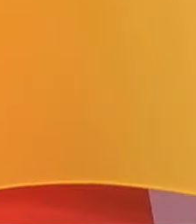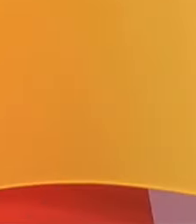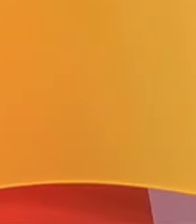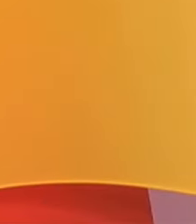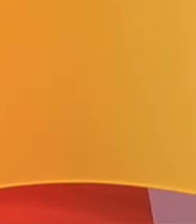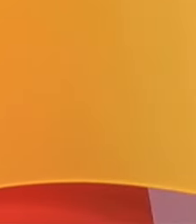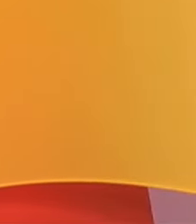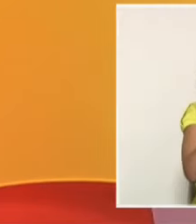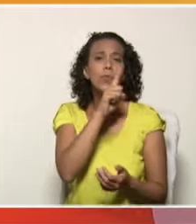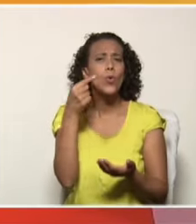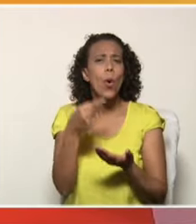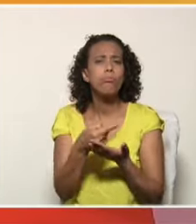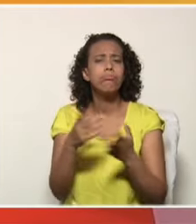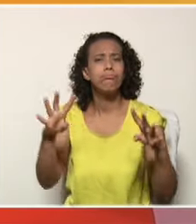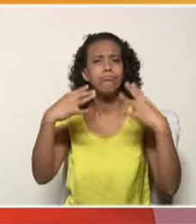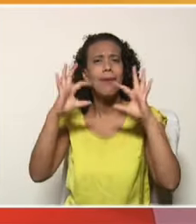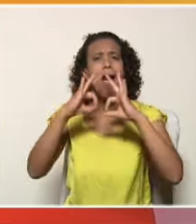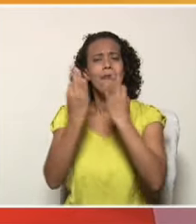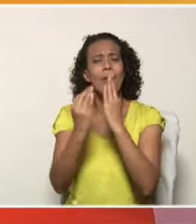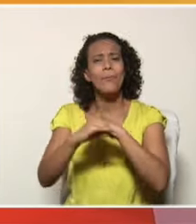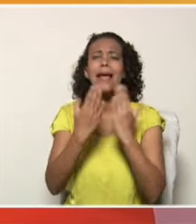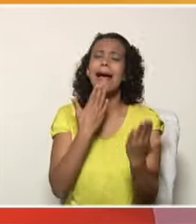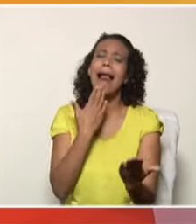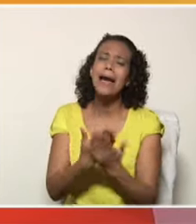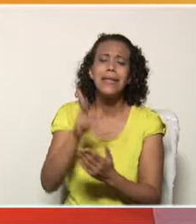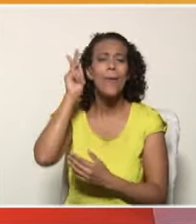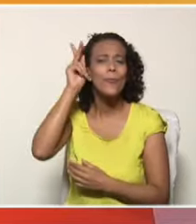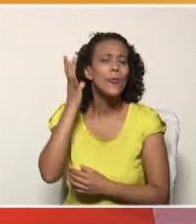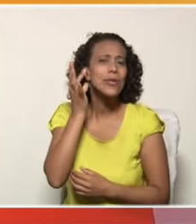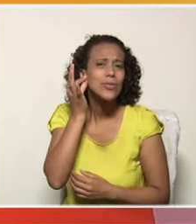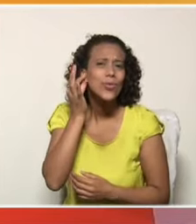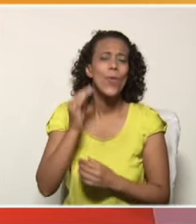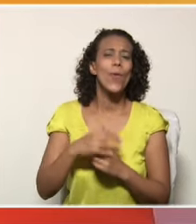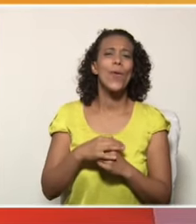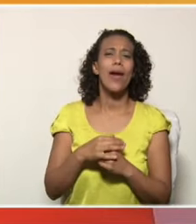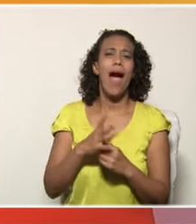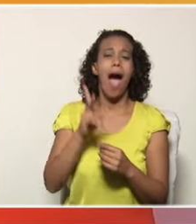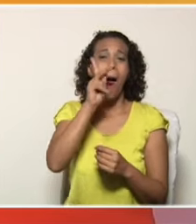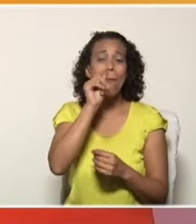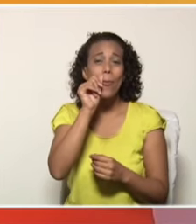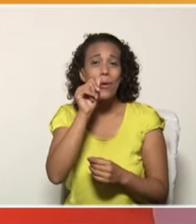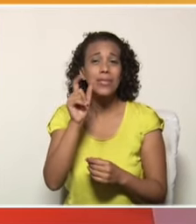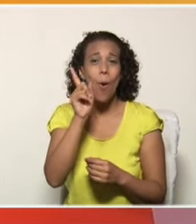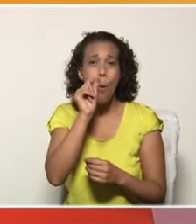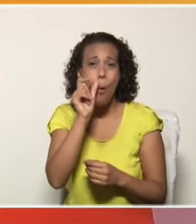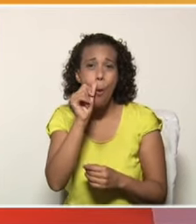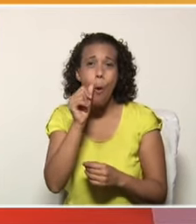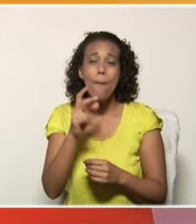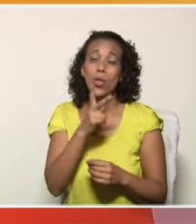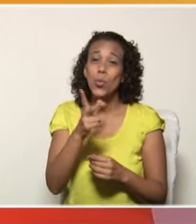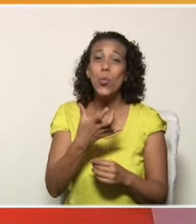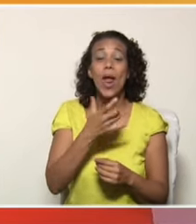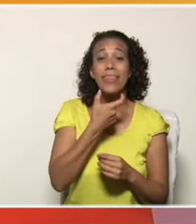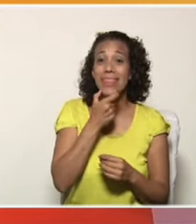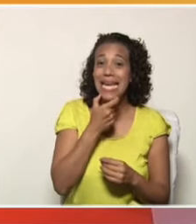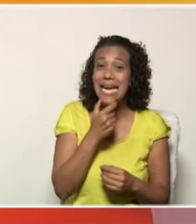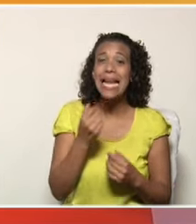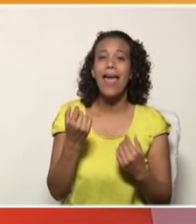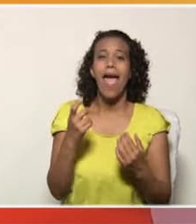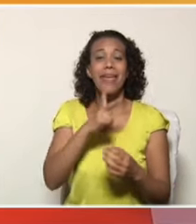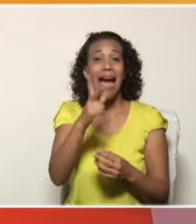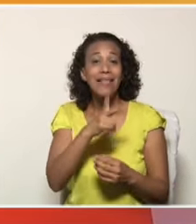En nombre de toda la familia venezolana agradecemos mucho a la profesora Emma Borromé, también al profesor Carlos Oropesa, Arturo Jiménez y José